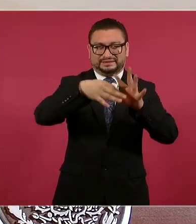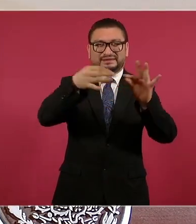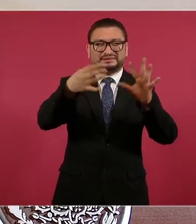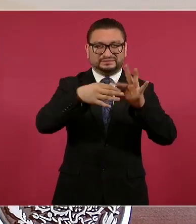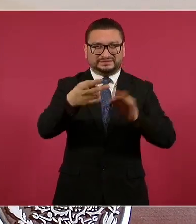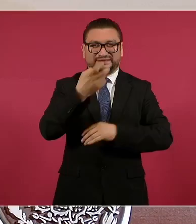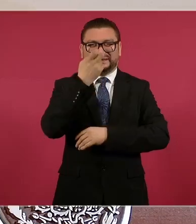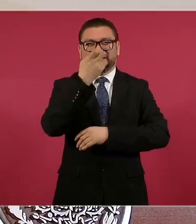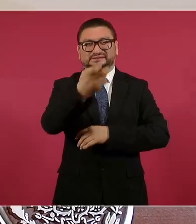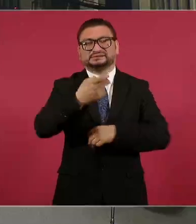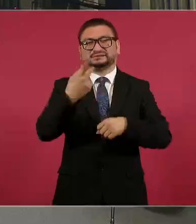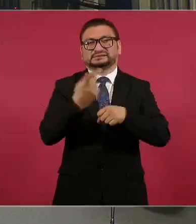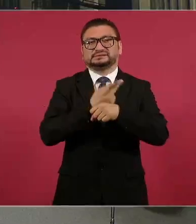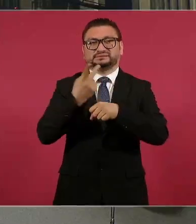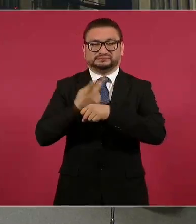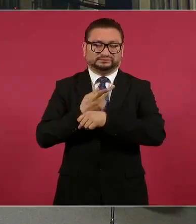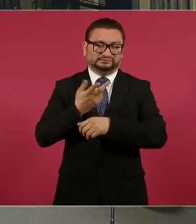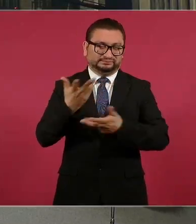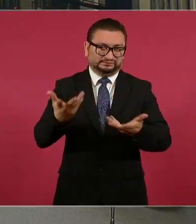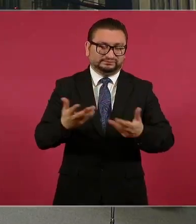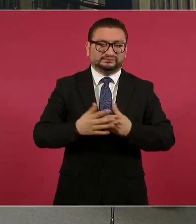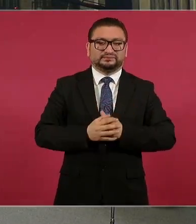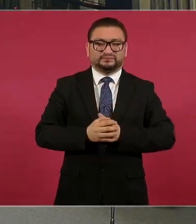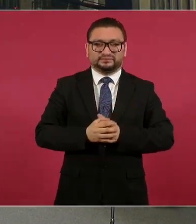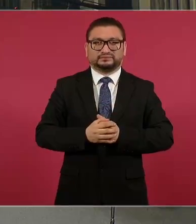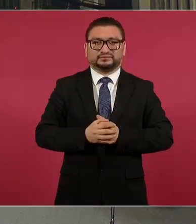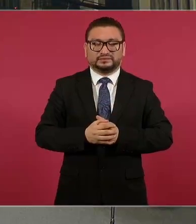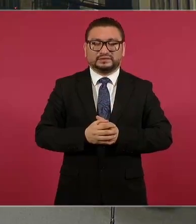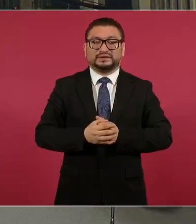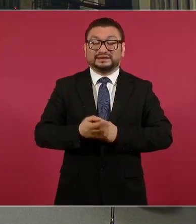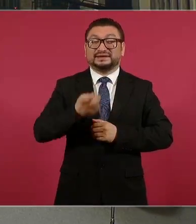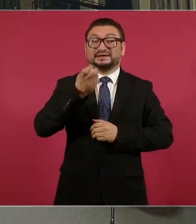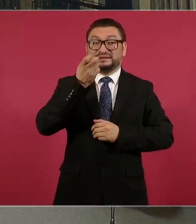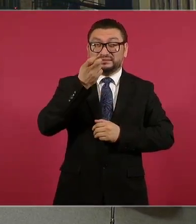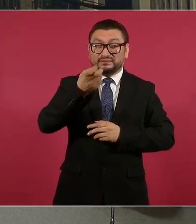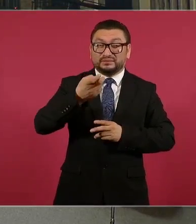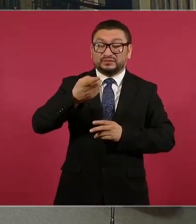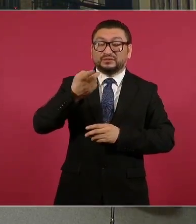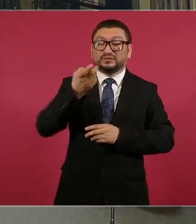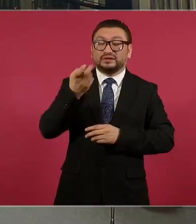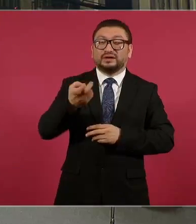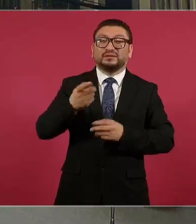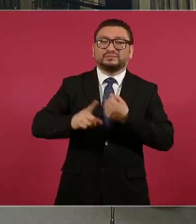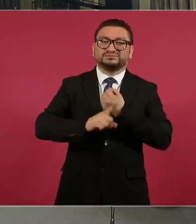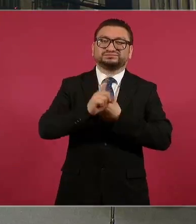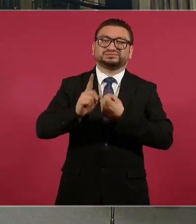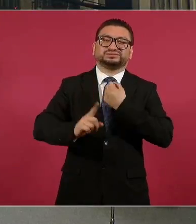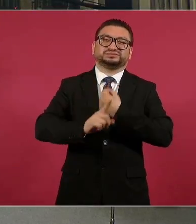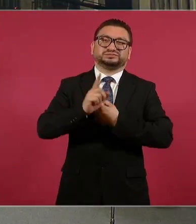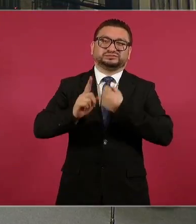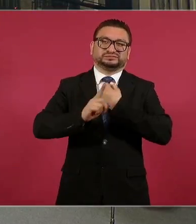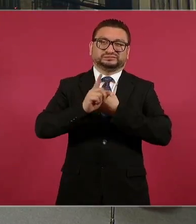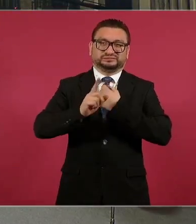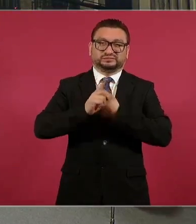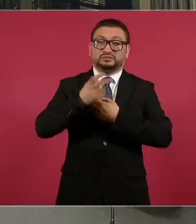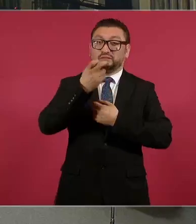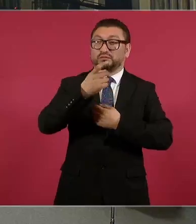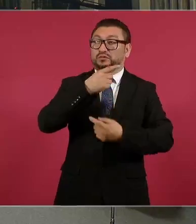esto es lo que sucedía. Y ese es el origen de todos los